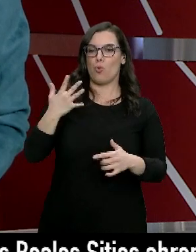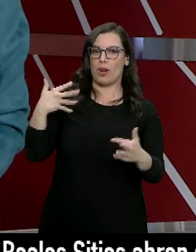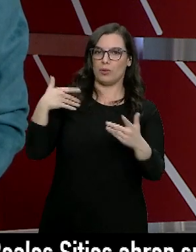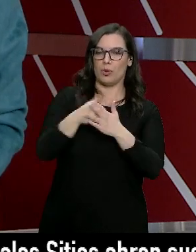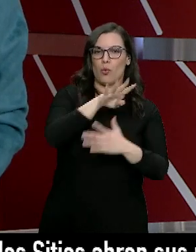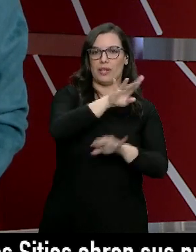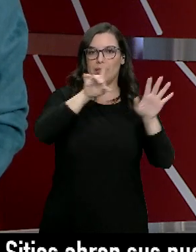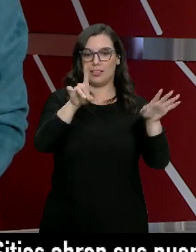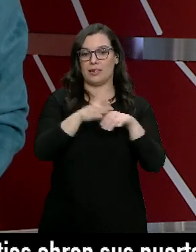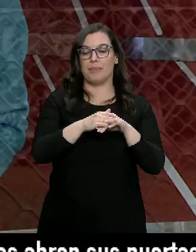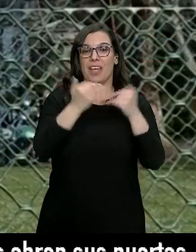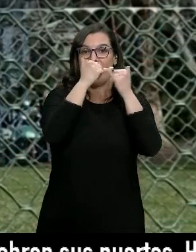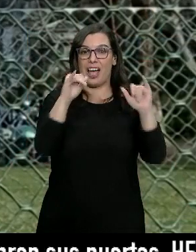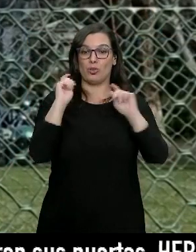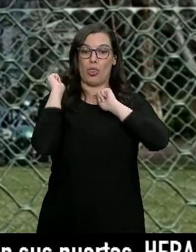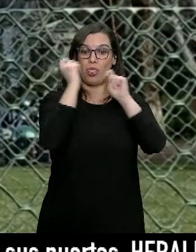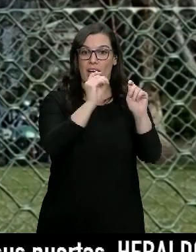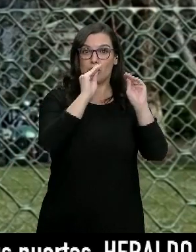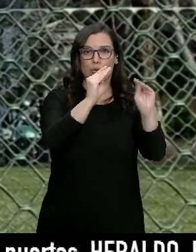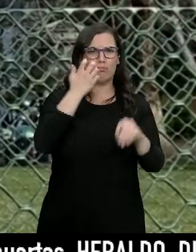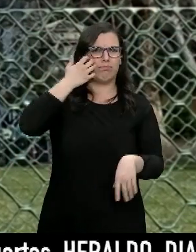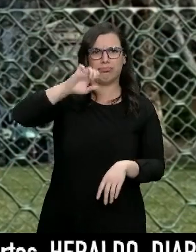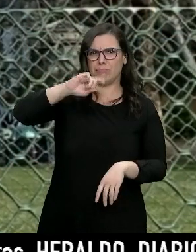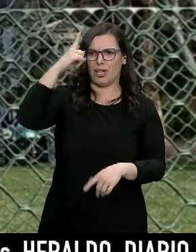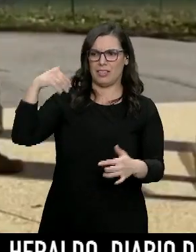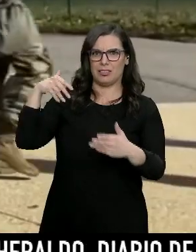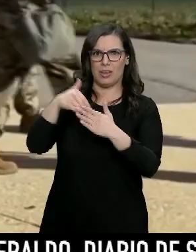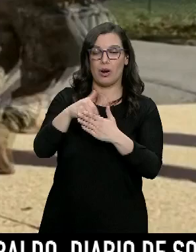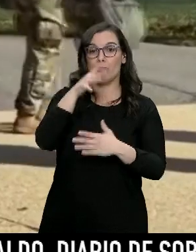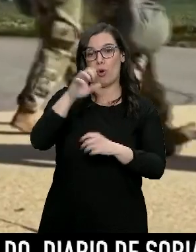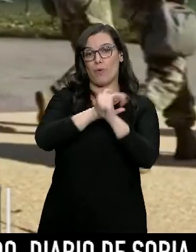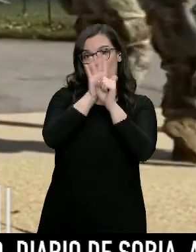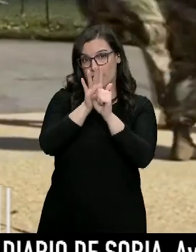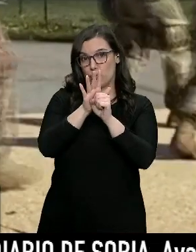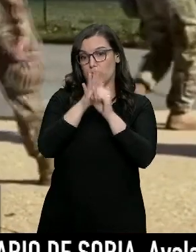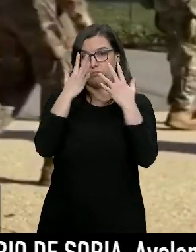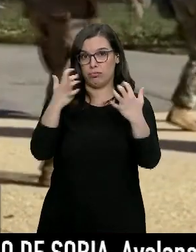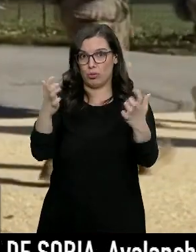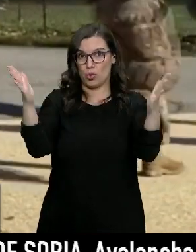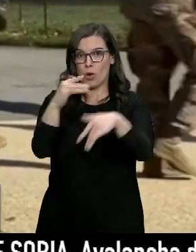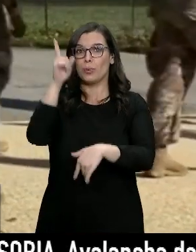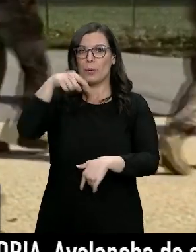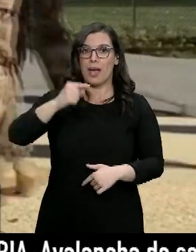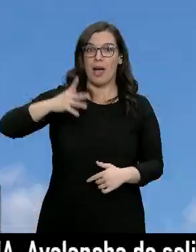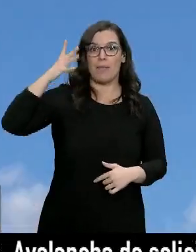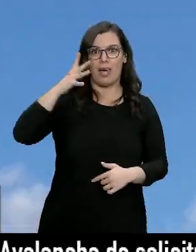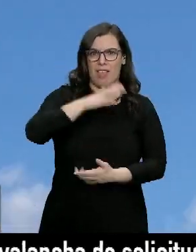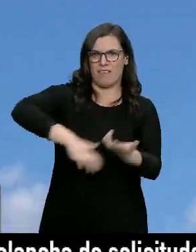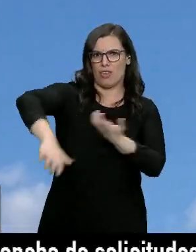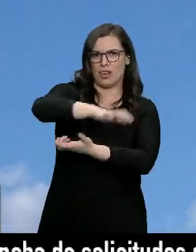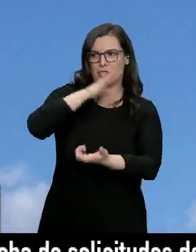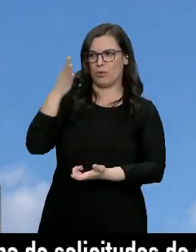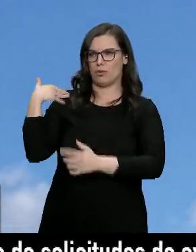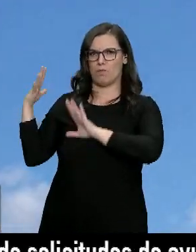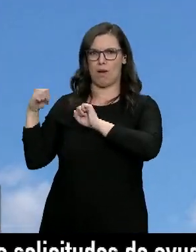luego, la más atípica de cuantas se han celebrado en los últimos años. Por la pandemia, pero también por las amenazas violentas tras el asalto al